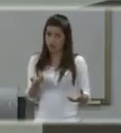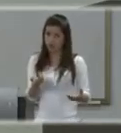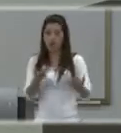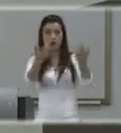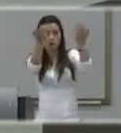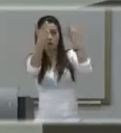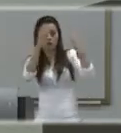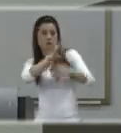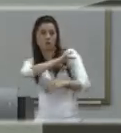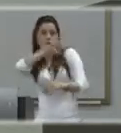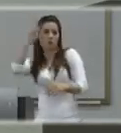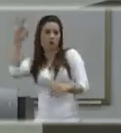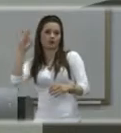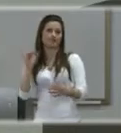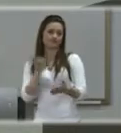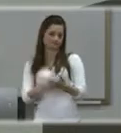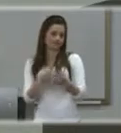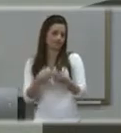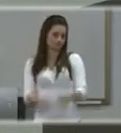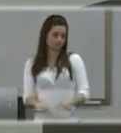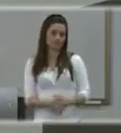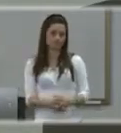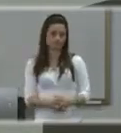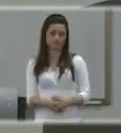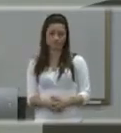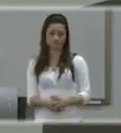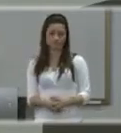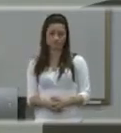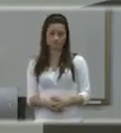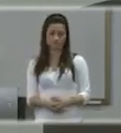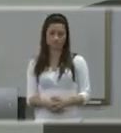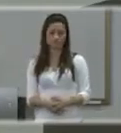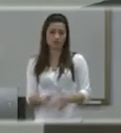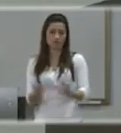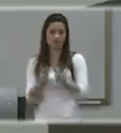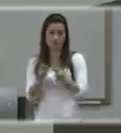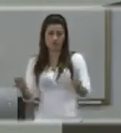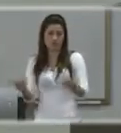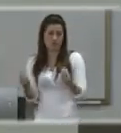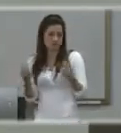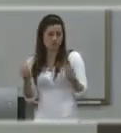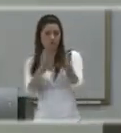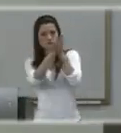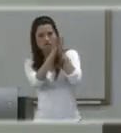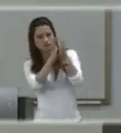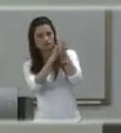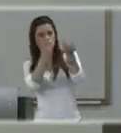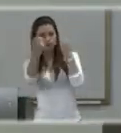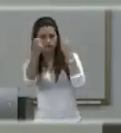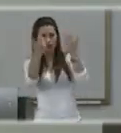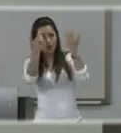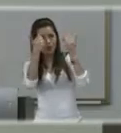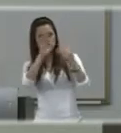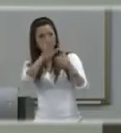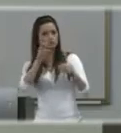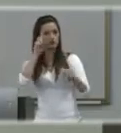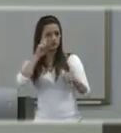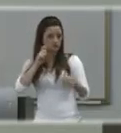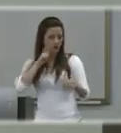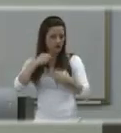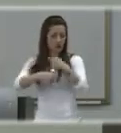es oponible. Entonces, muchas personas no reciben información y no reciben educación sexual y